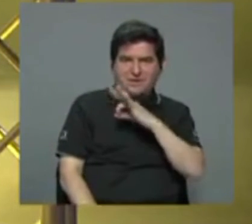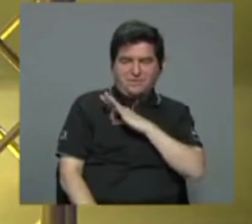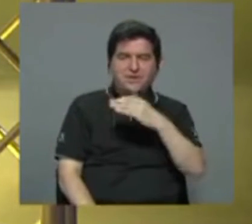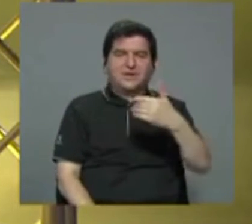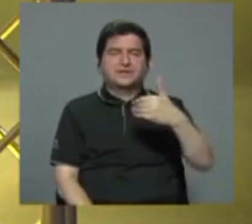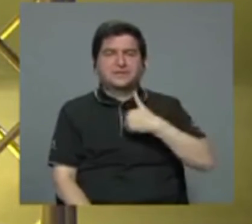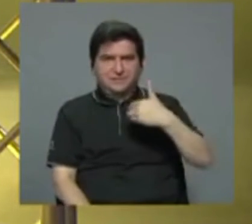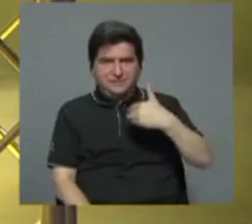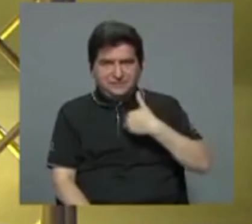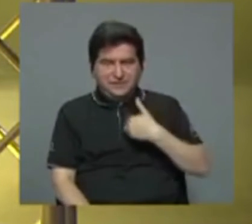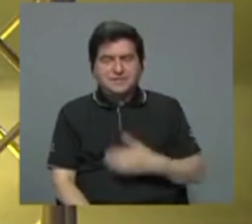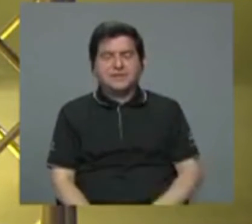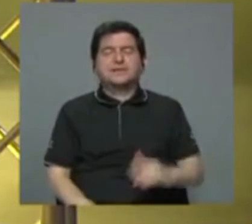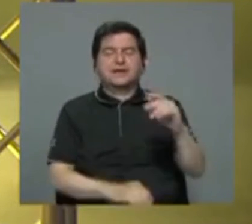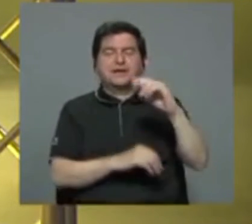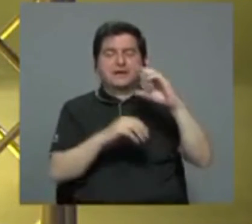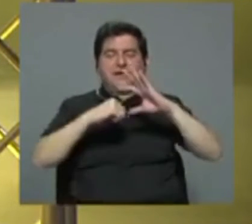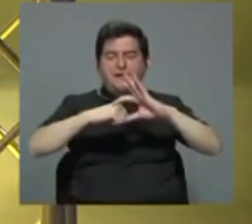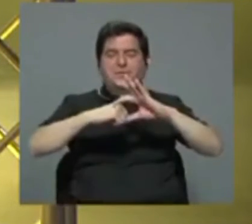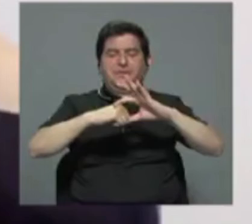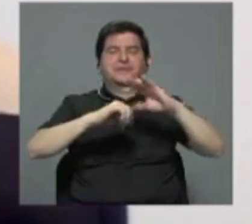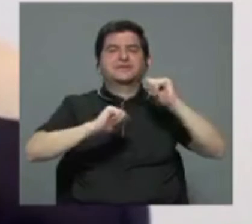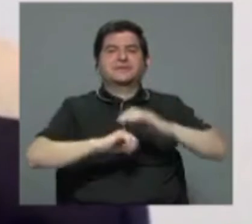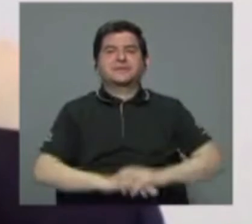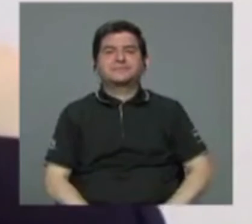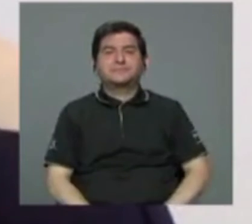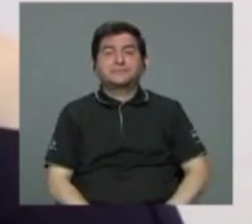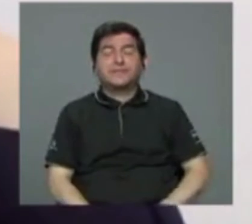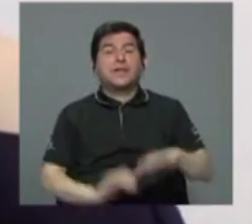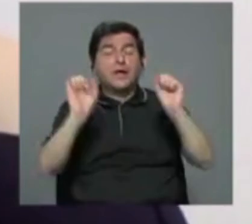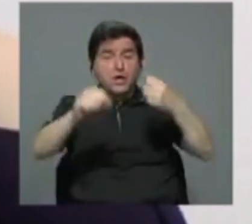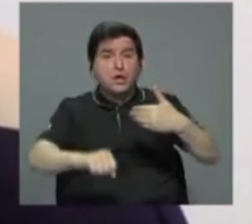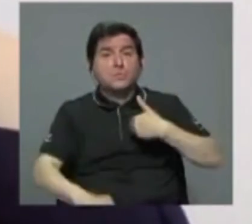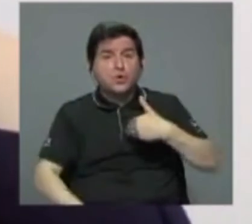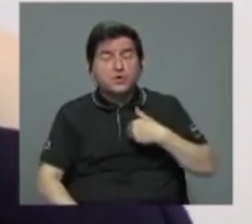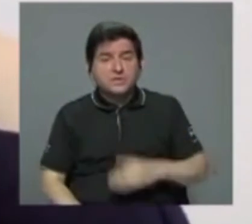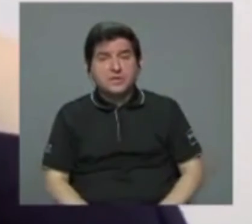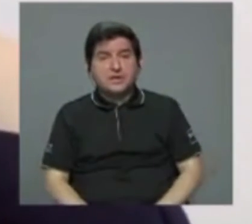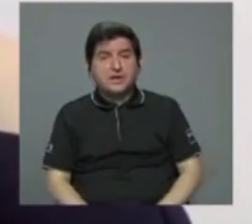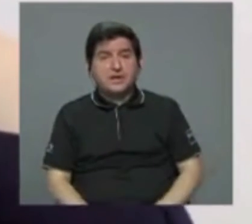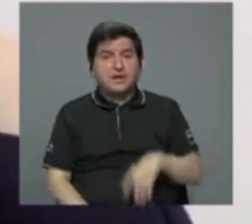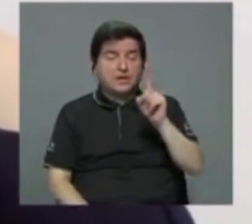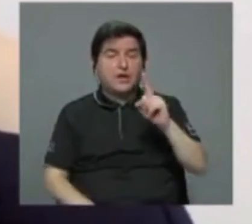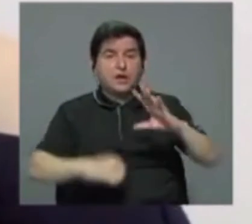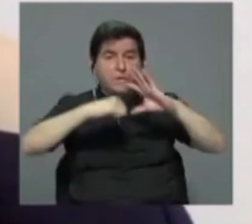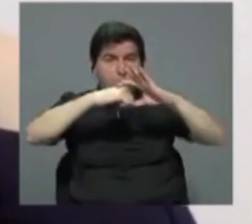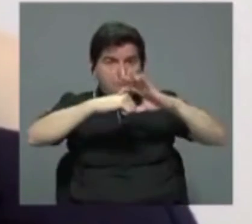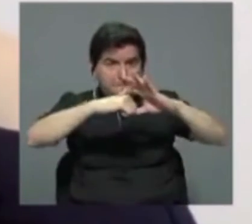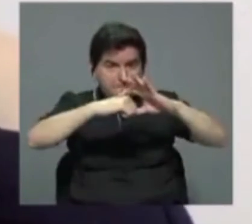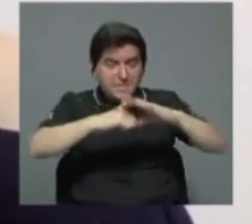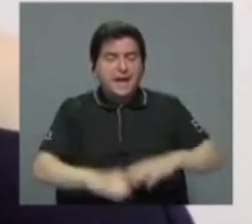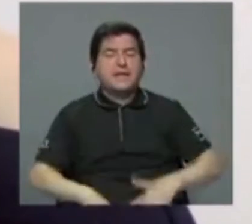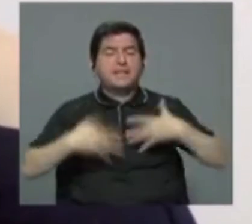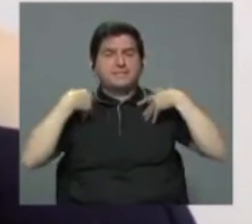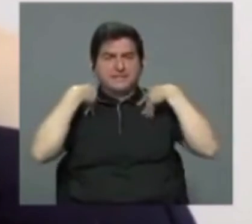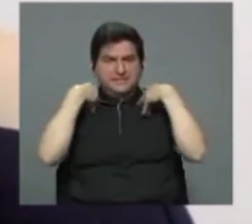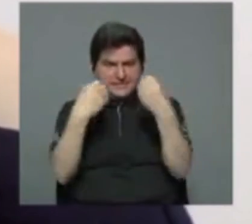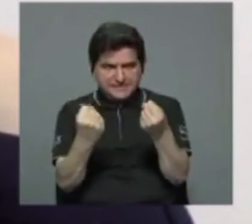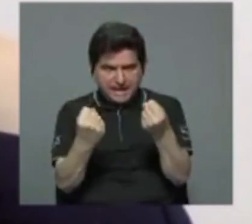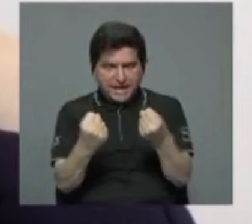genera nuestro planeta, y que nos tenga en un planeta que sea sano, que